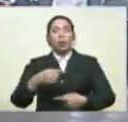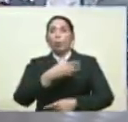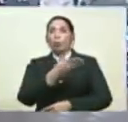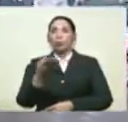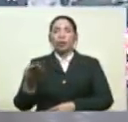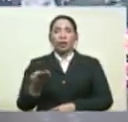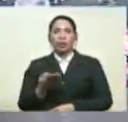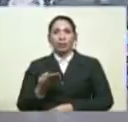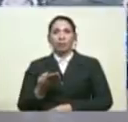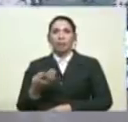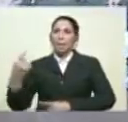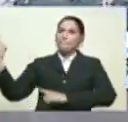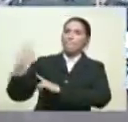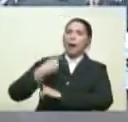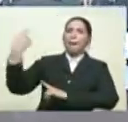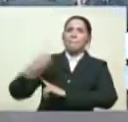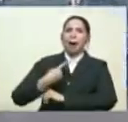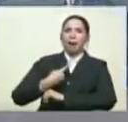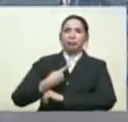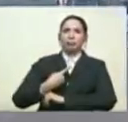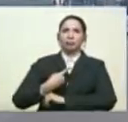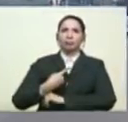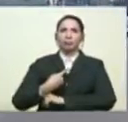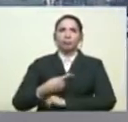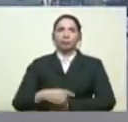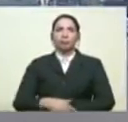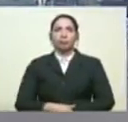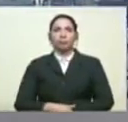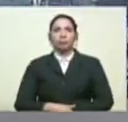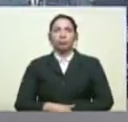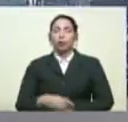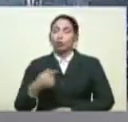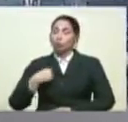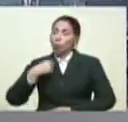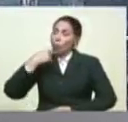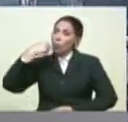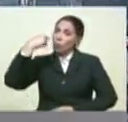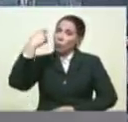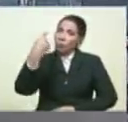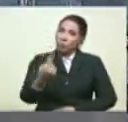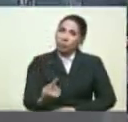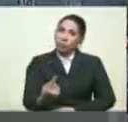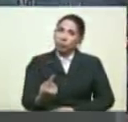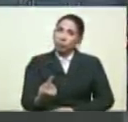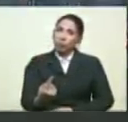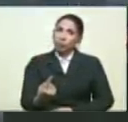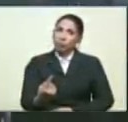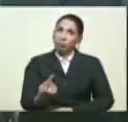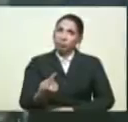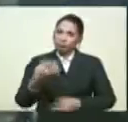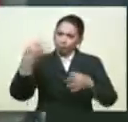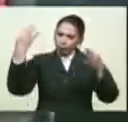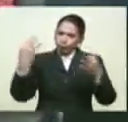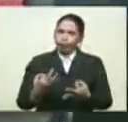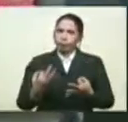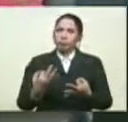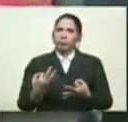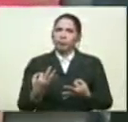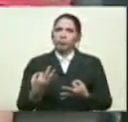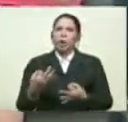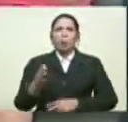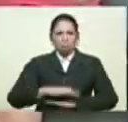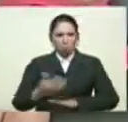después no nos acusen de dictadores. Se los digo con moral, porque tengo